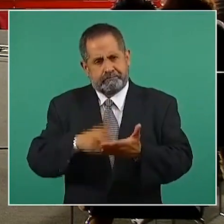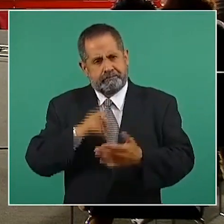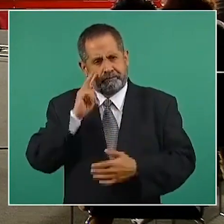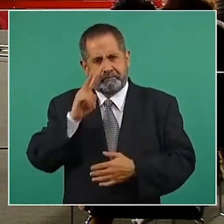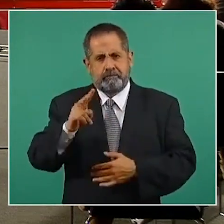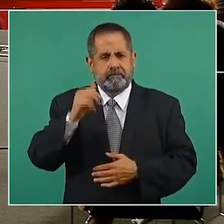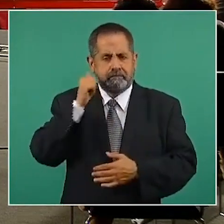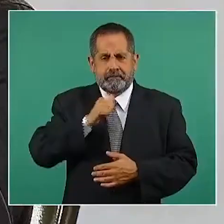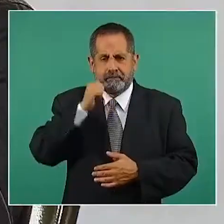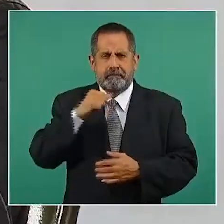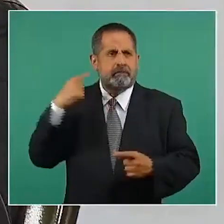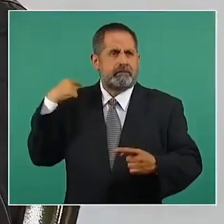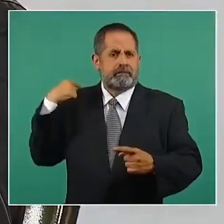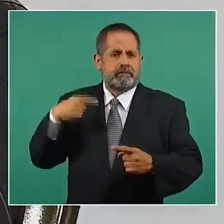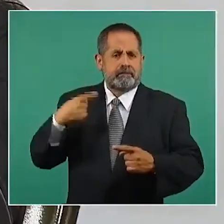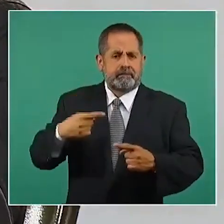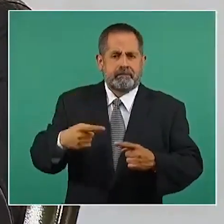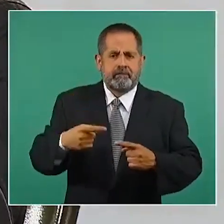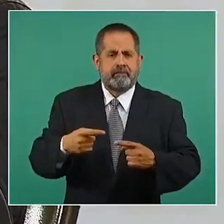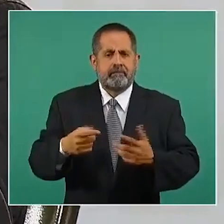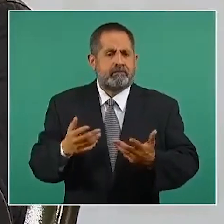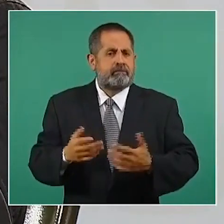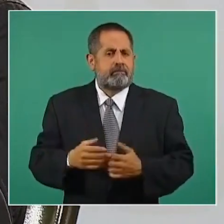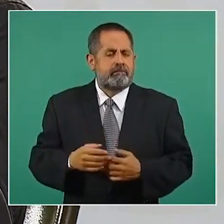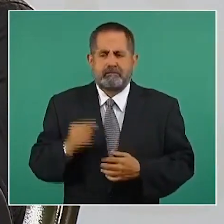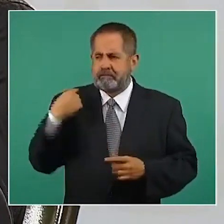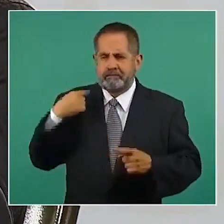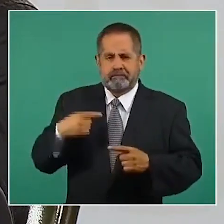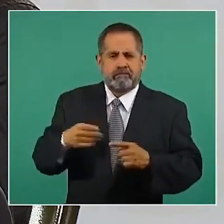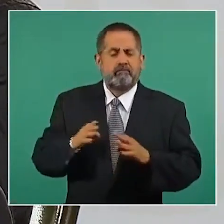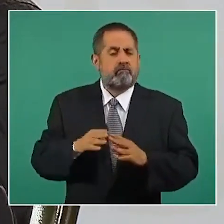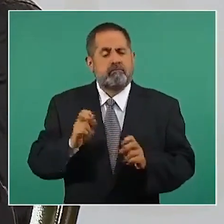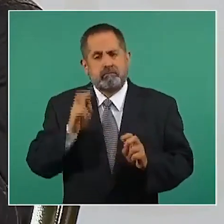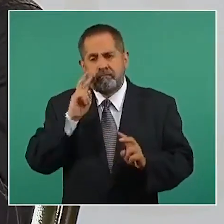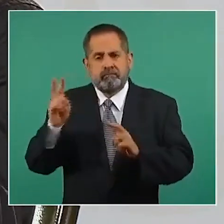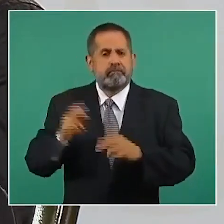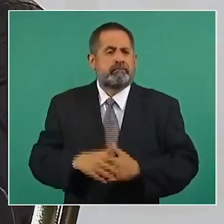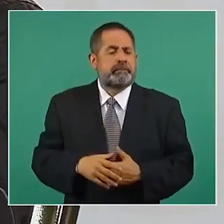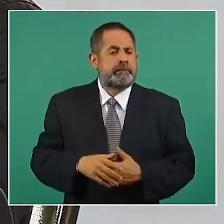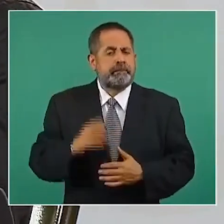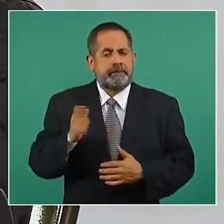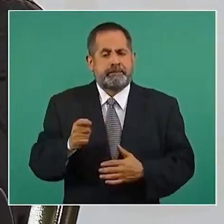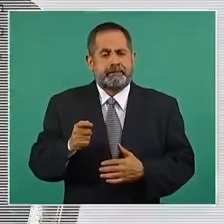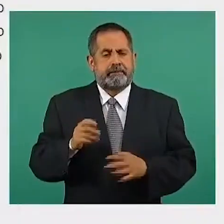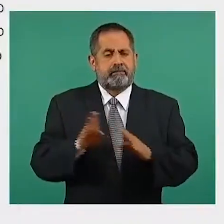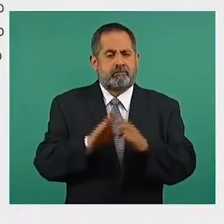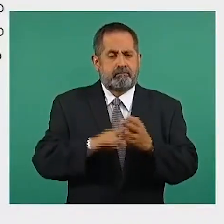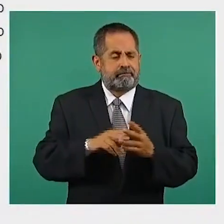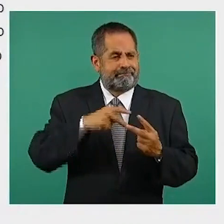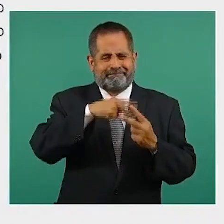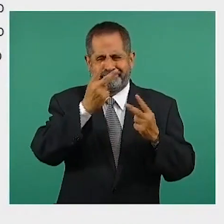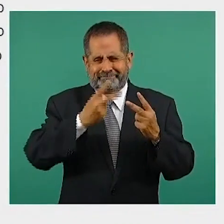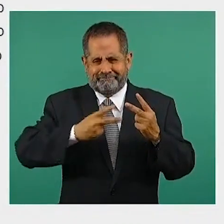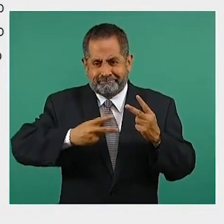todo en los últimos días o pocas semanas, donde muestra las dos grandes oleadas